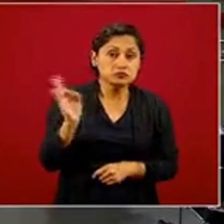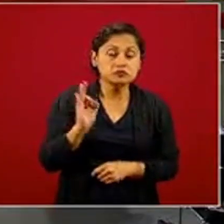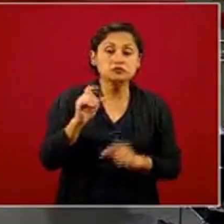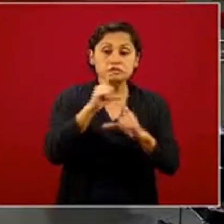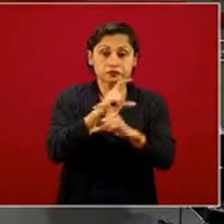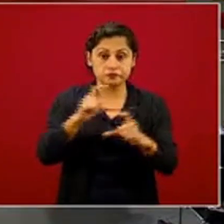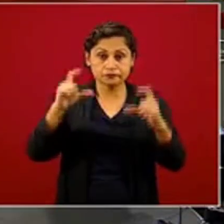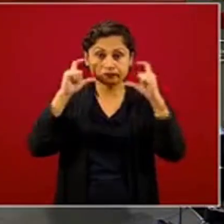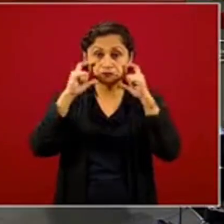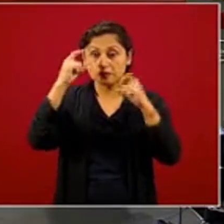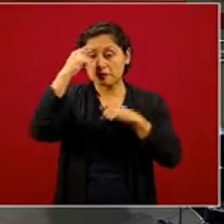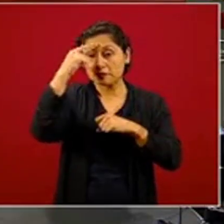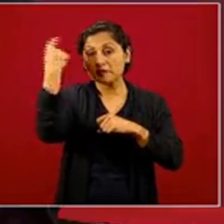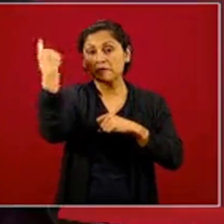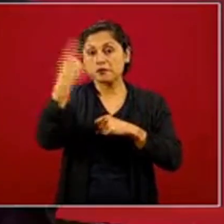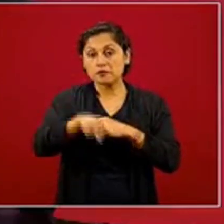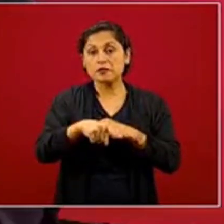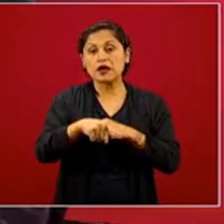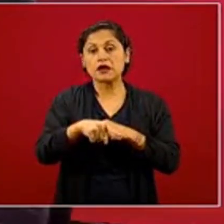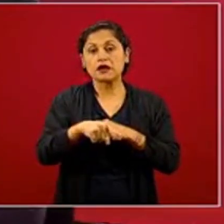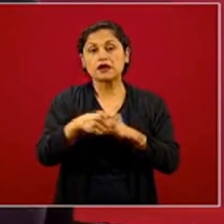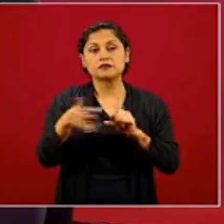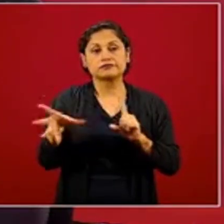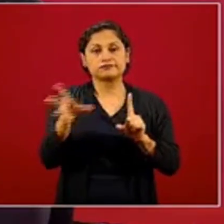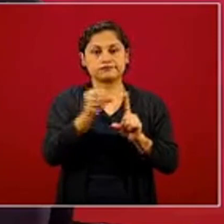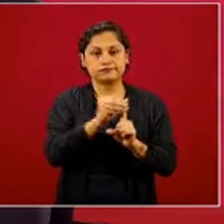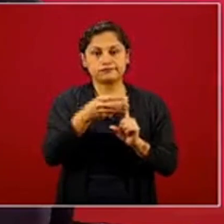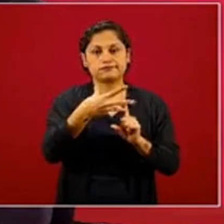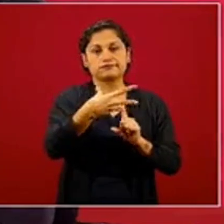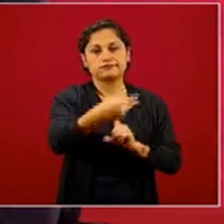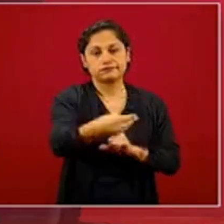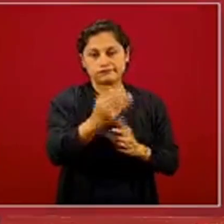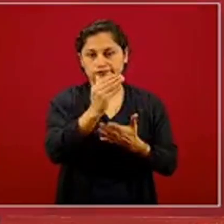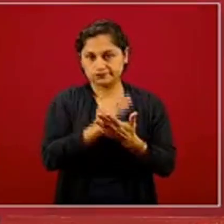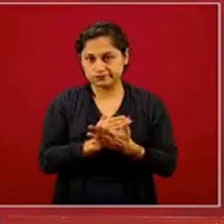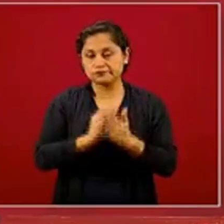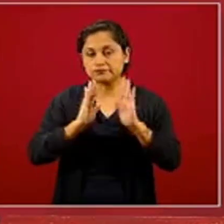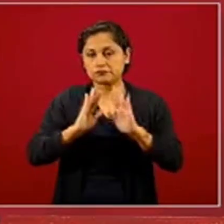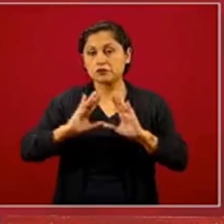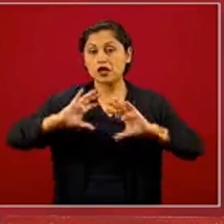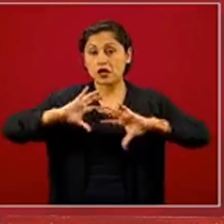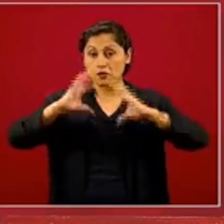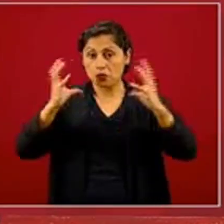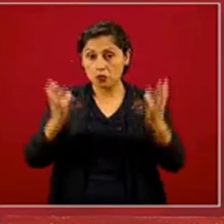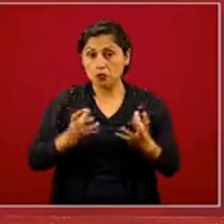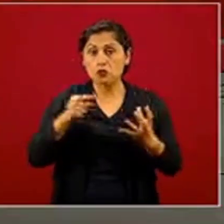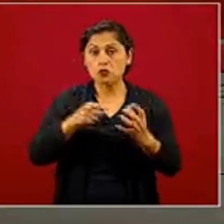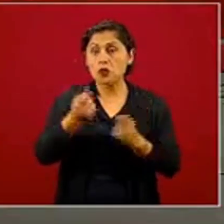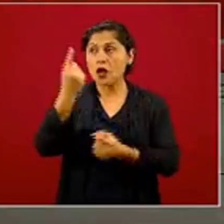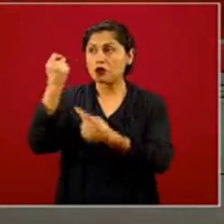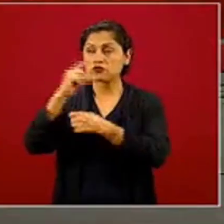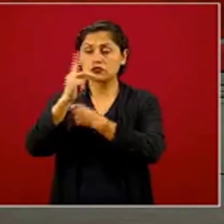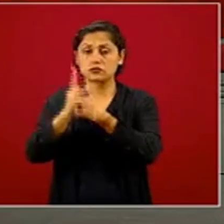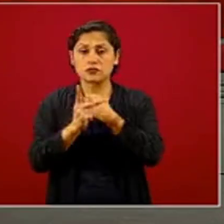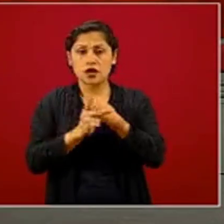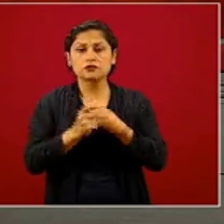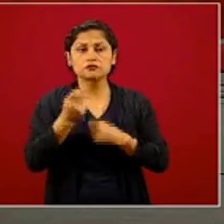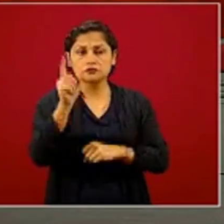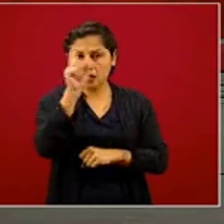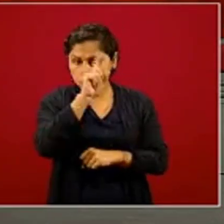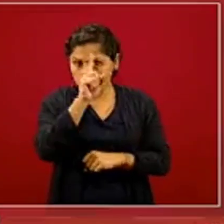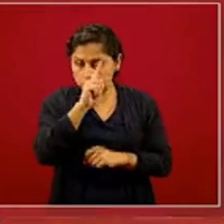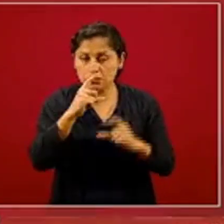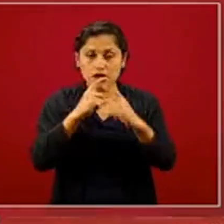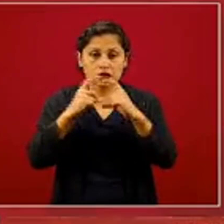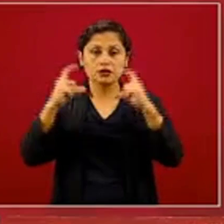disminuir esa probabilidad, en algunos lugares del mundo se recomendó el uso de cubrebocas. No